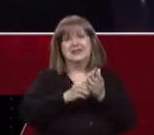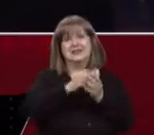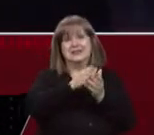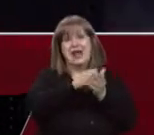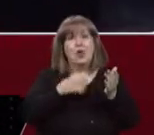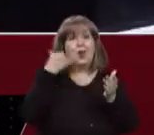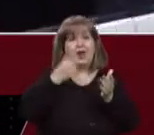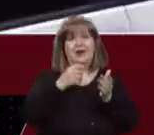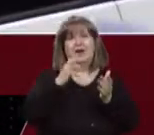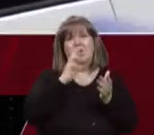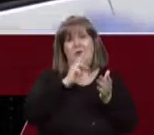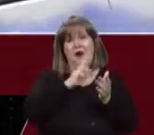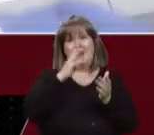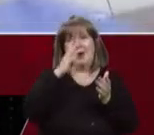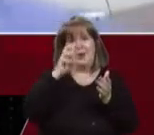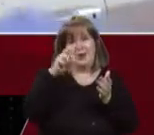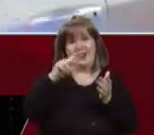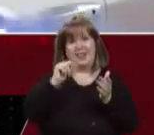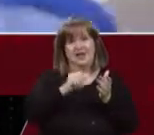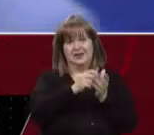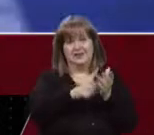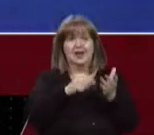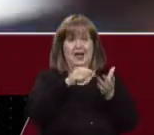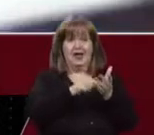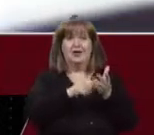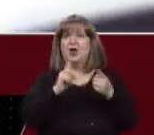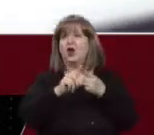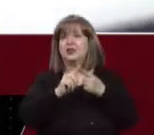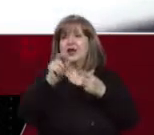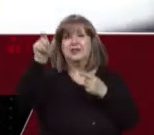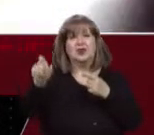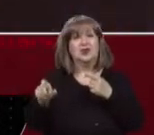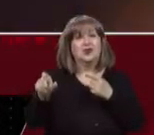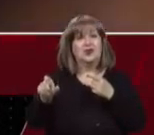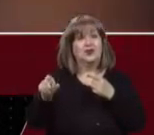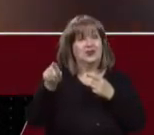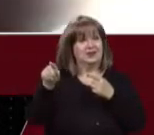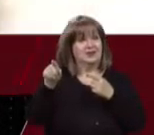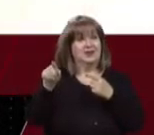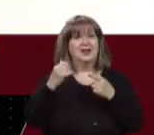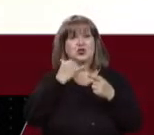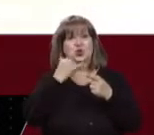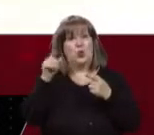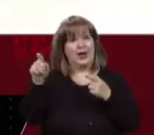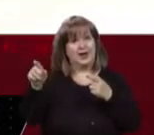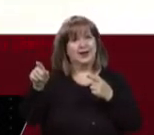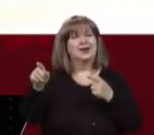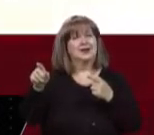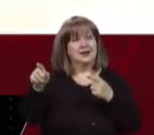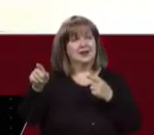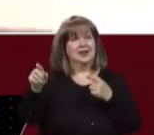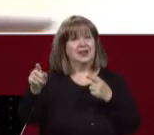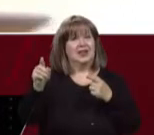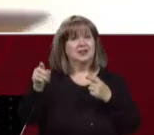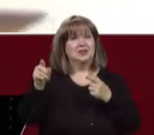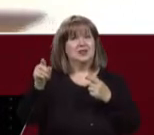que lo hemos ido comentando, ¿no? Porque los de la banda de los Copitos, después ese grupo que tendrían